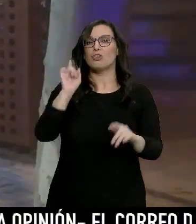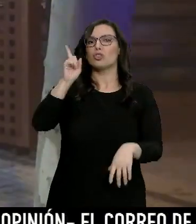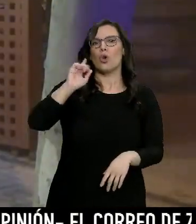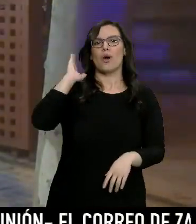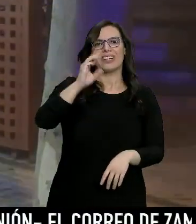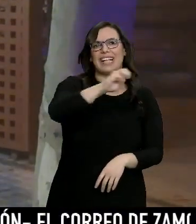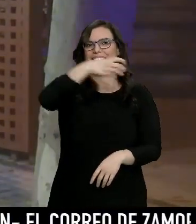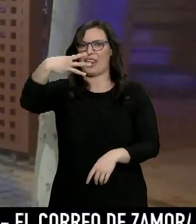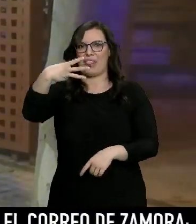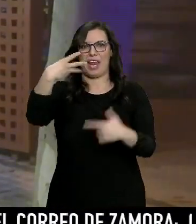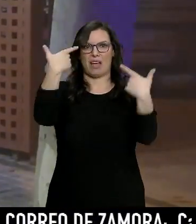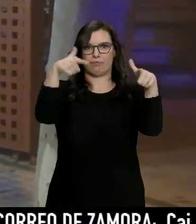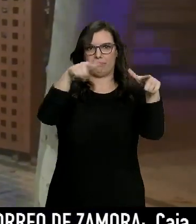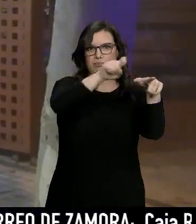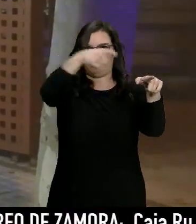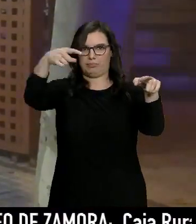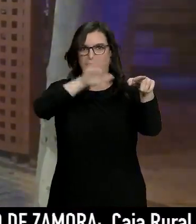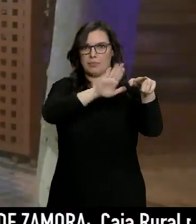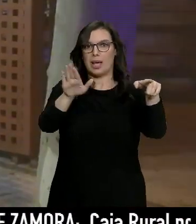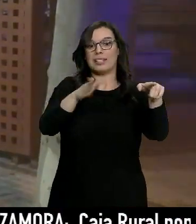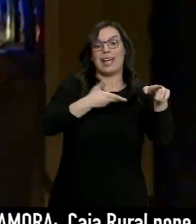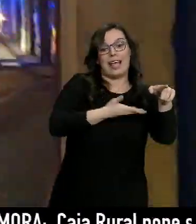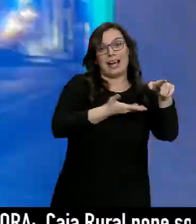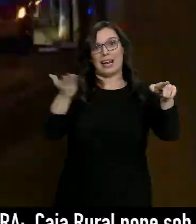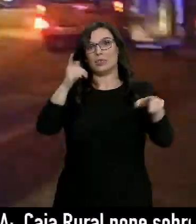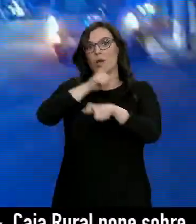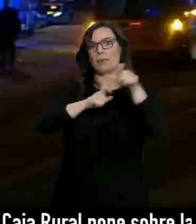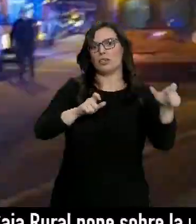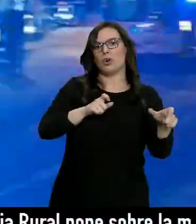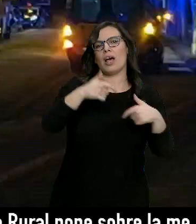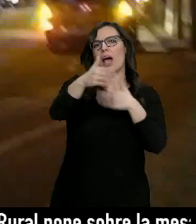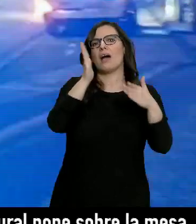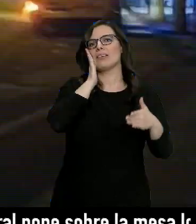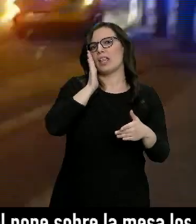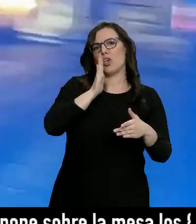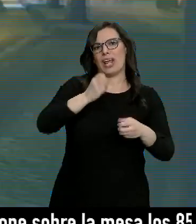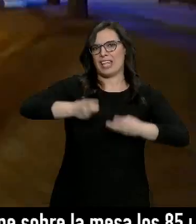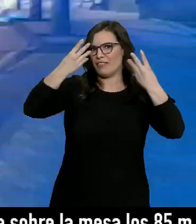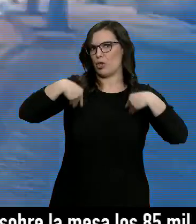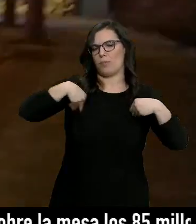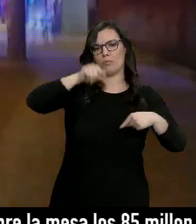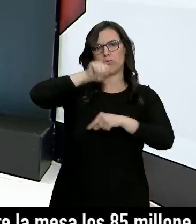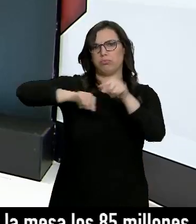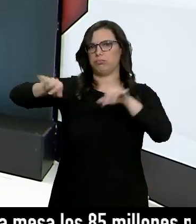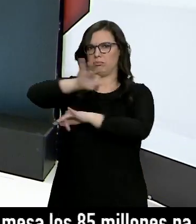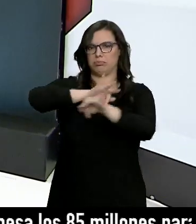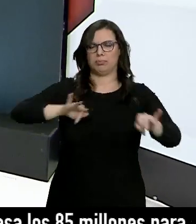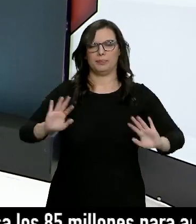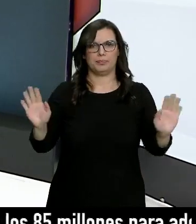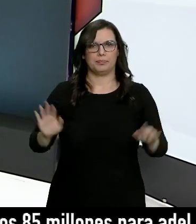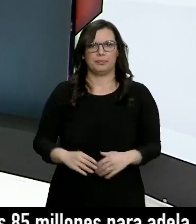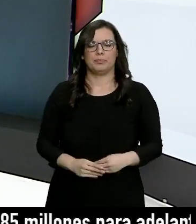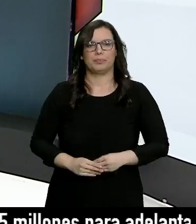tercera planta y el resto de sus ocupantes han sido realojados en otras habitaciones del mismo edificio. En